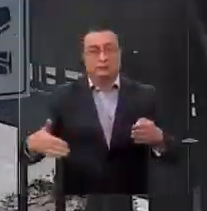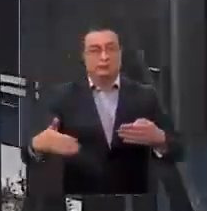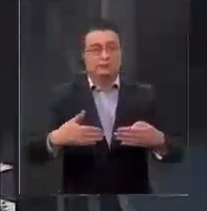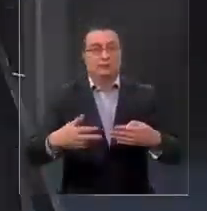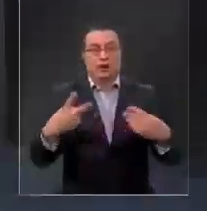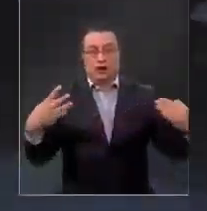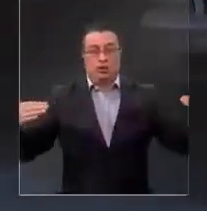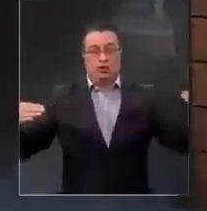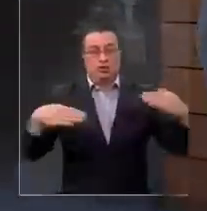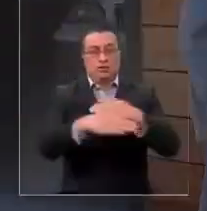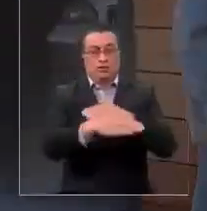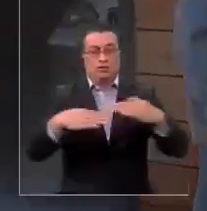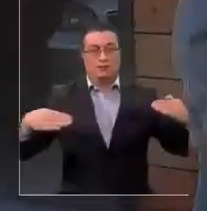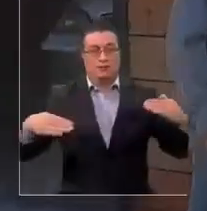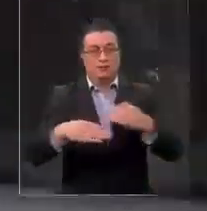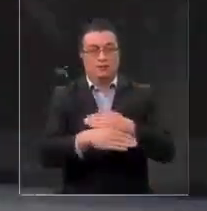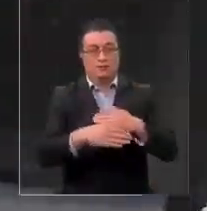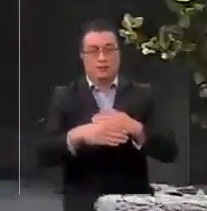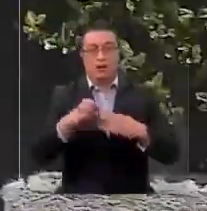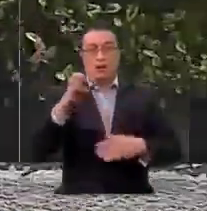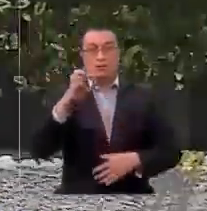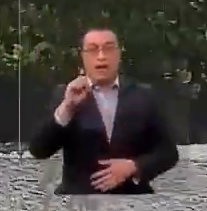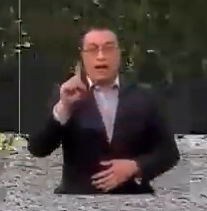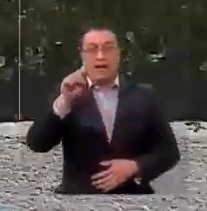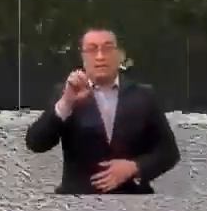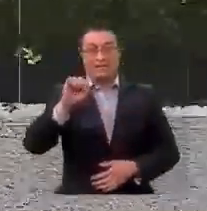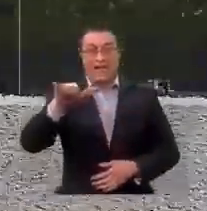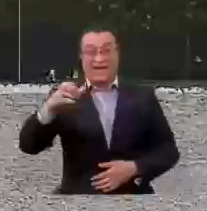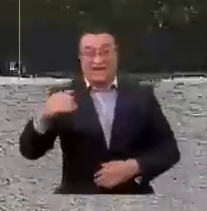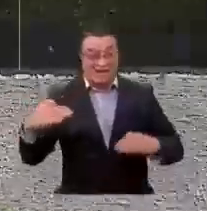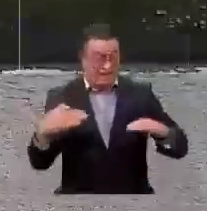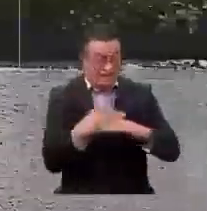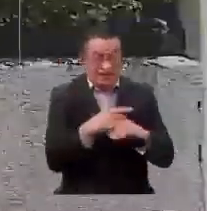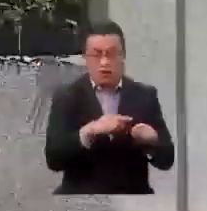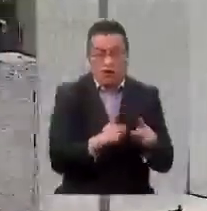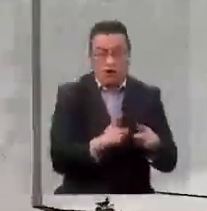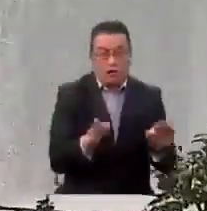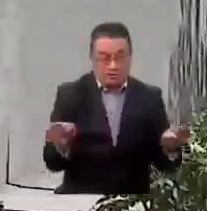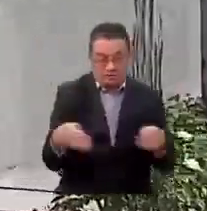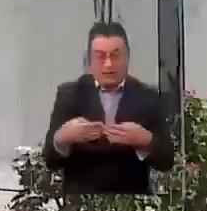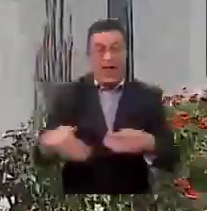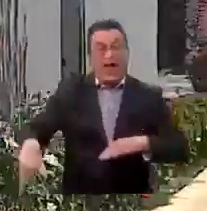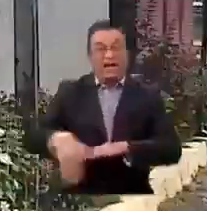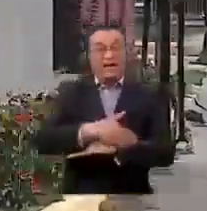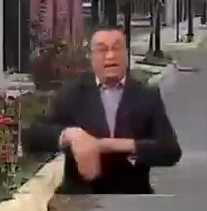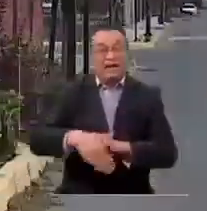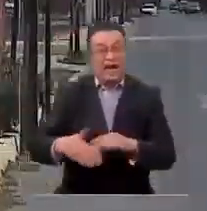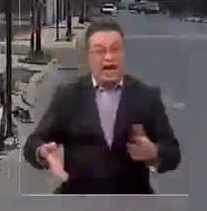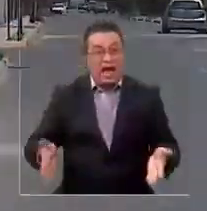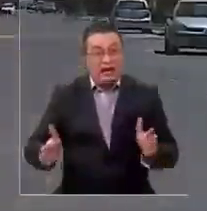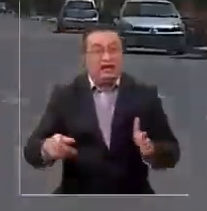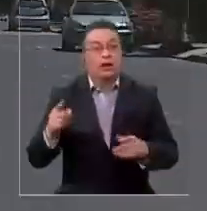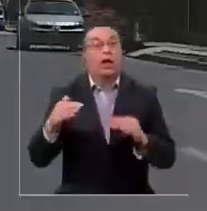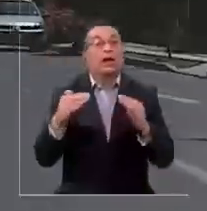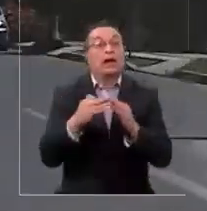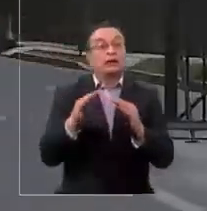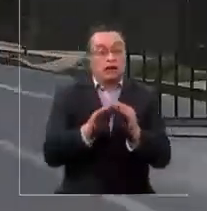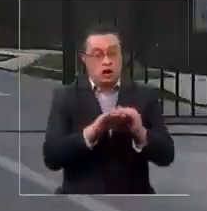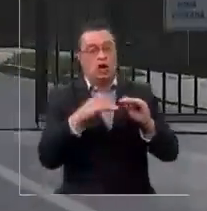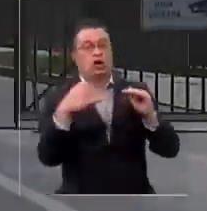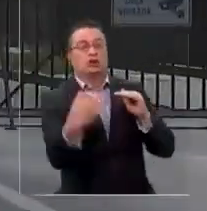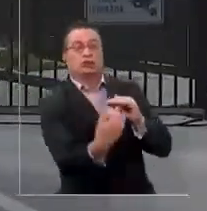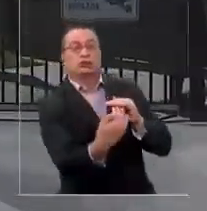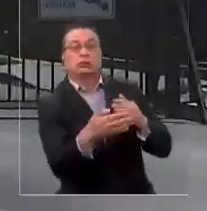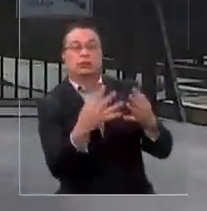con doble sentido. No es un pasaje, dice Marcela. Aquí se cerró una calle. Su casa está en el otro costado de la